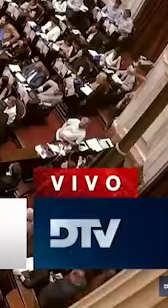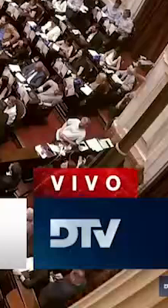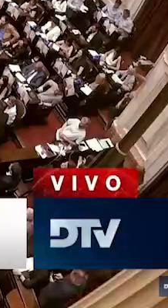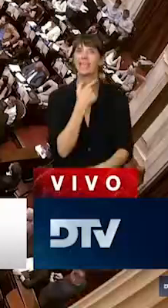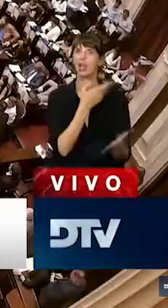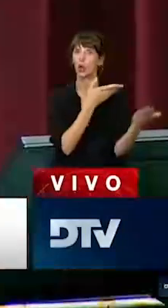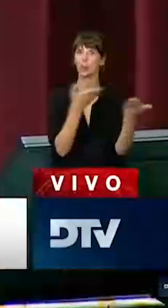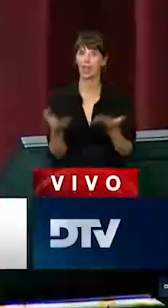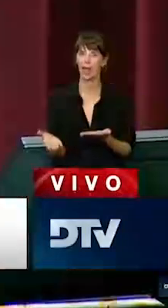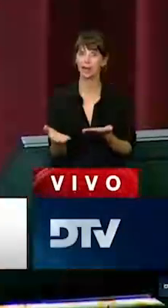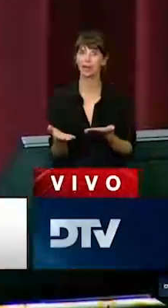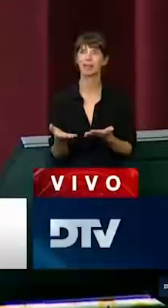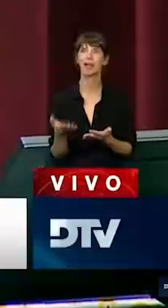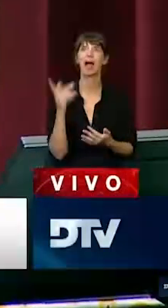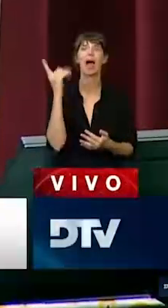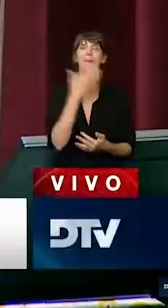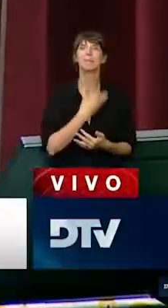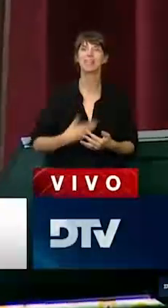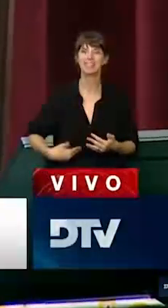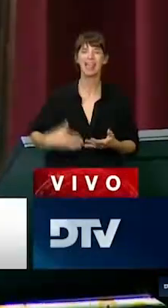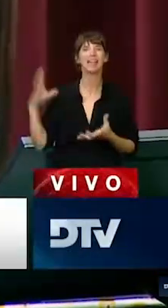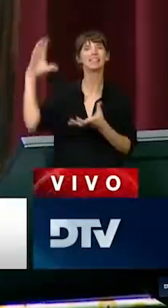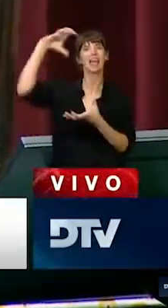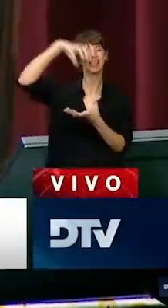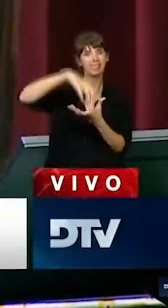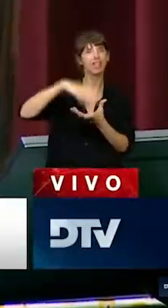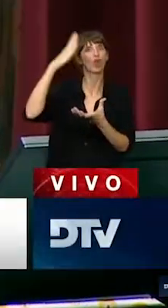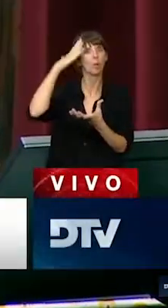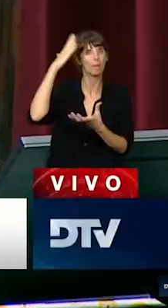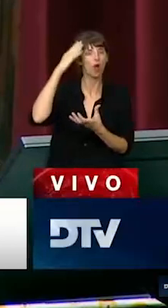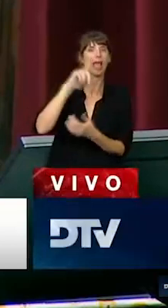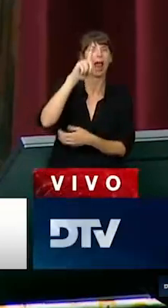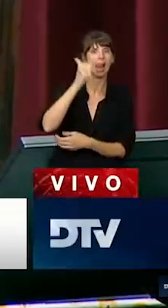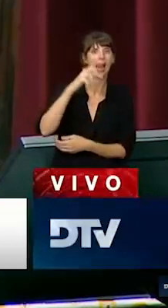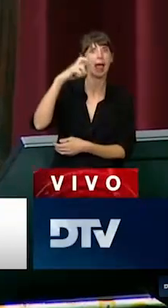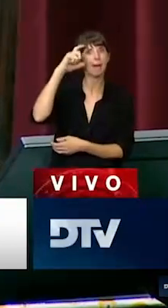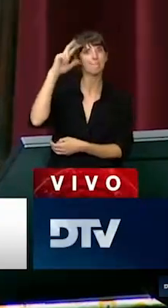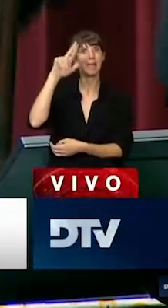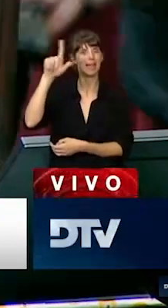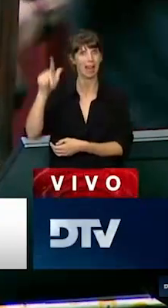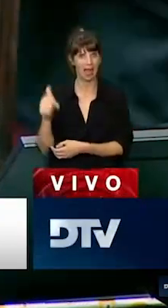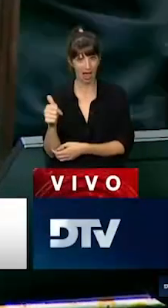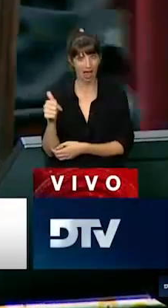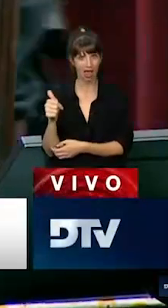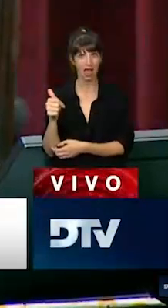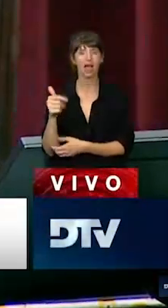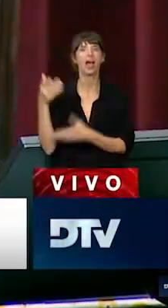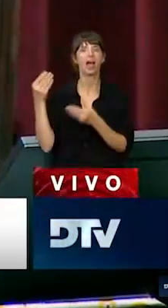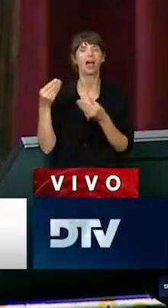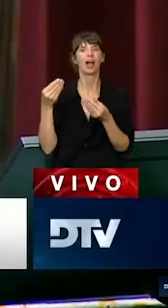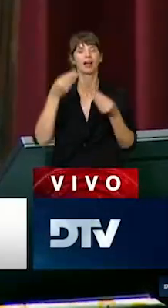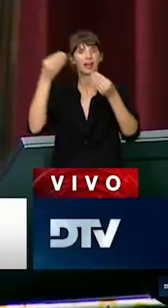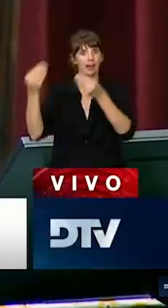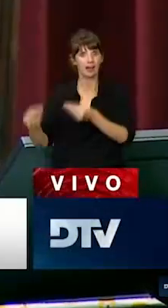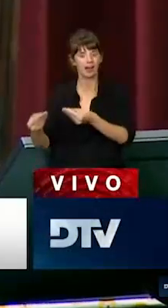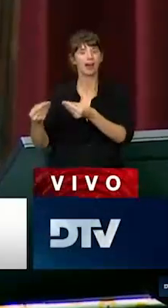Quiero invitar a la presidenta del Centro de la Memoria de La Perla, que va a dejar en la presidencia para que